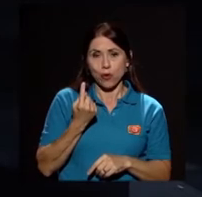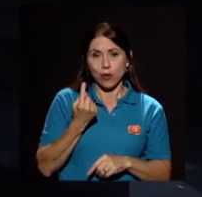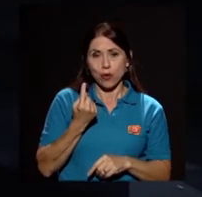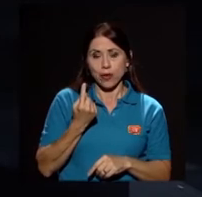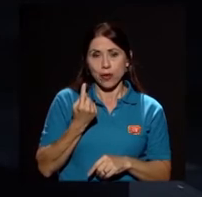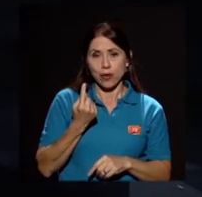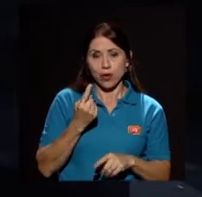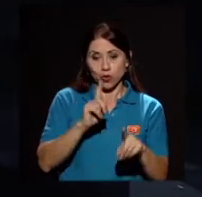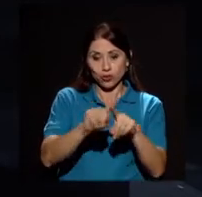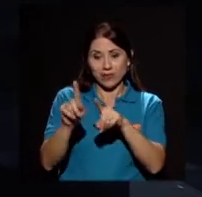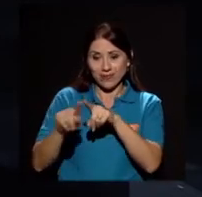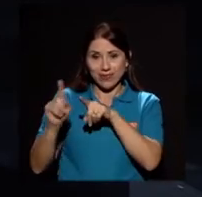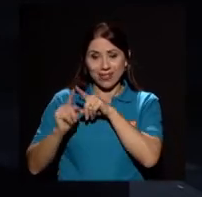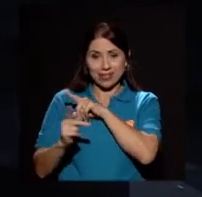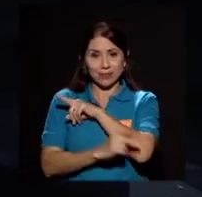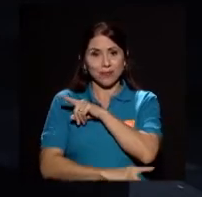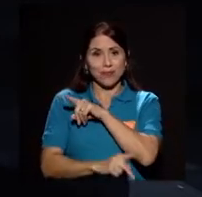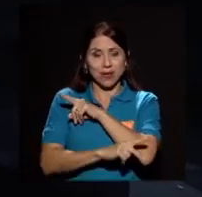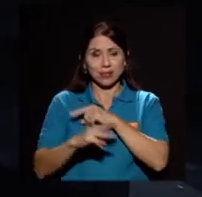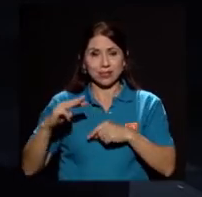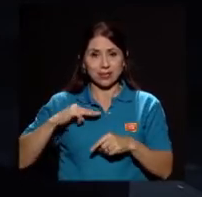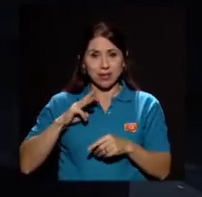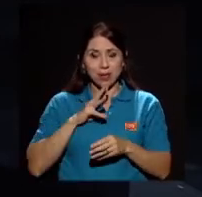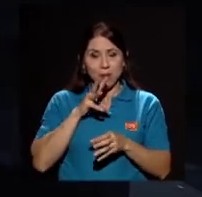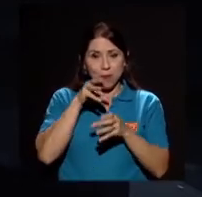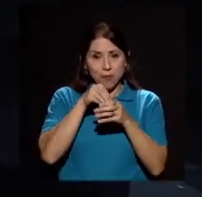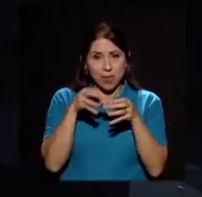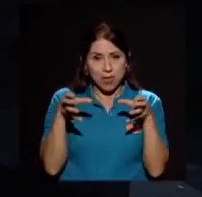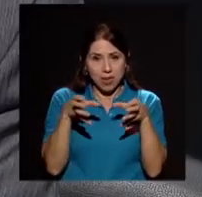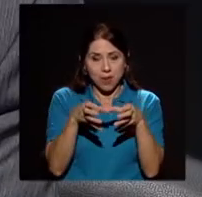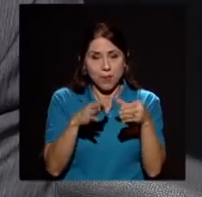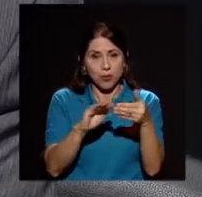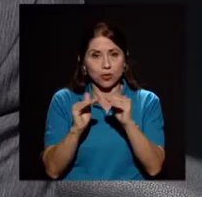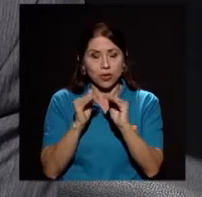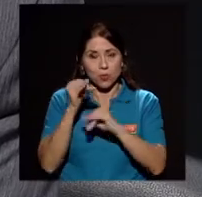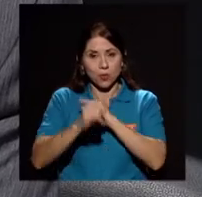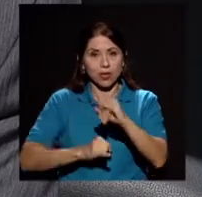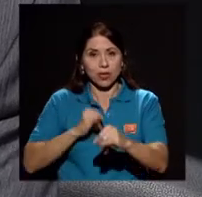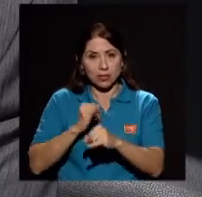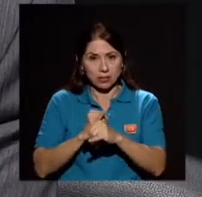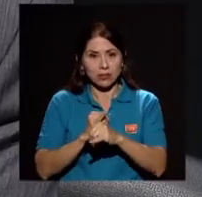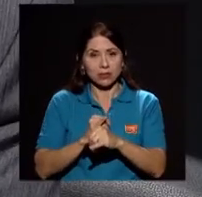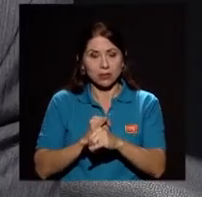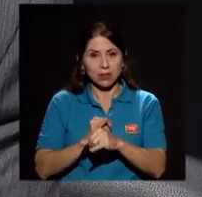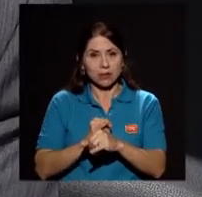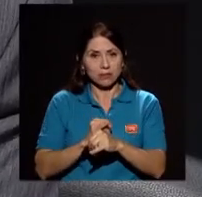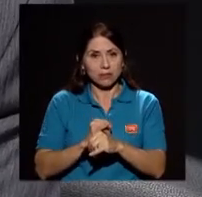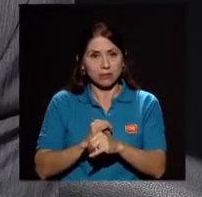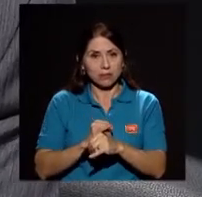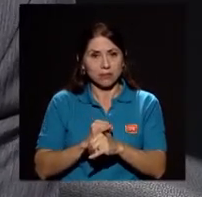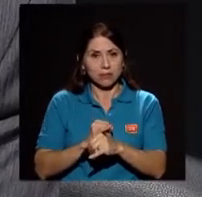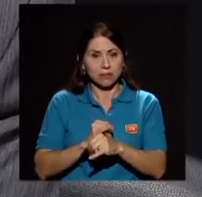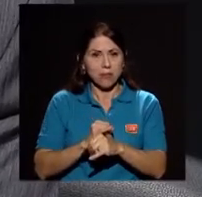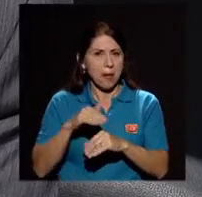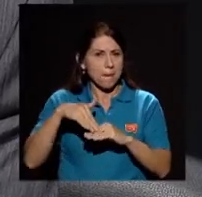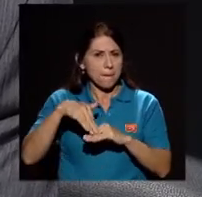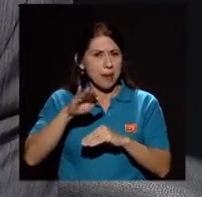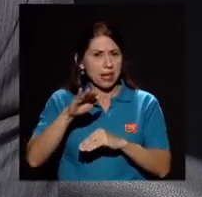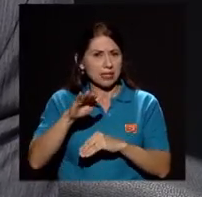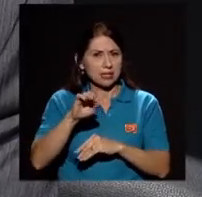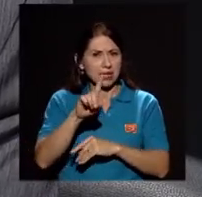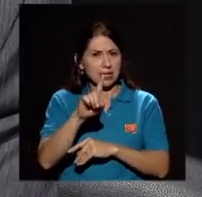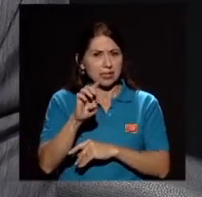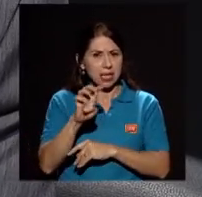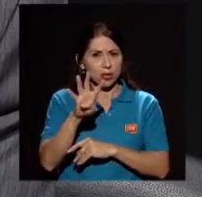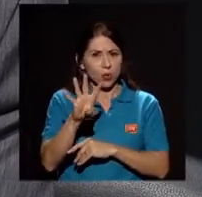miembros de la comunidad internacional más de 140